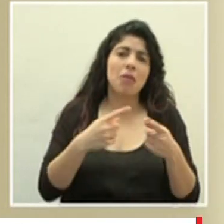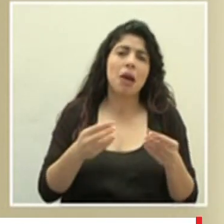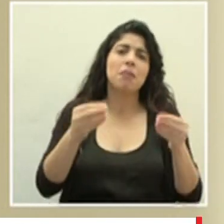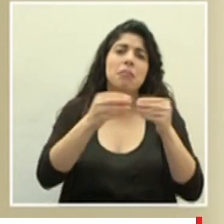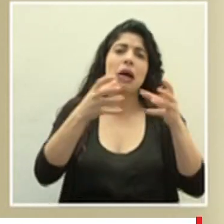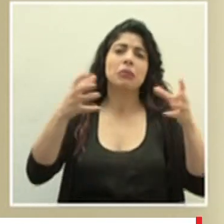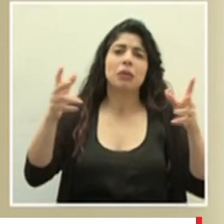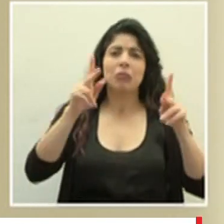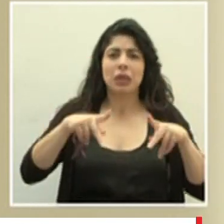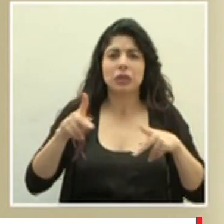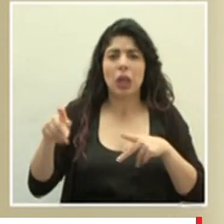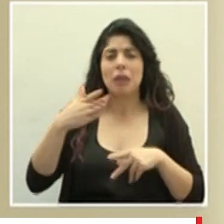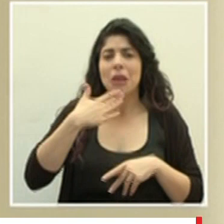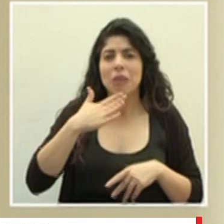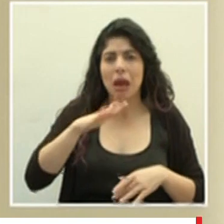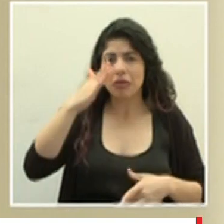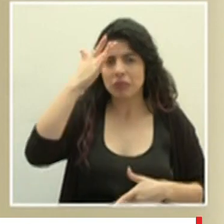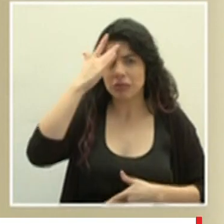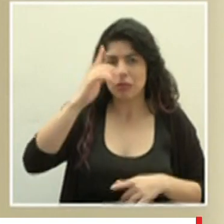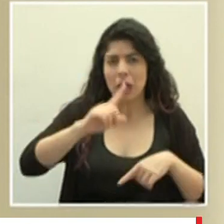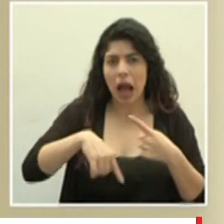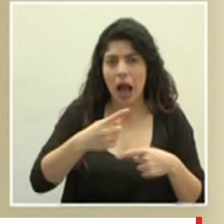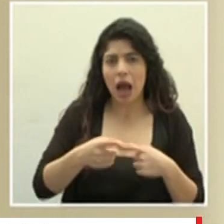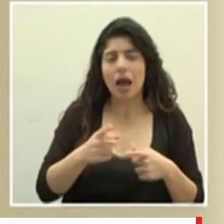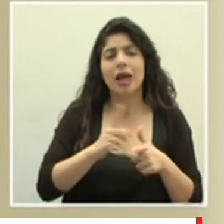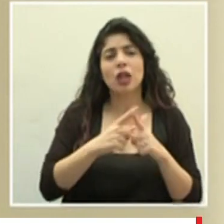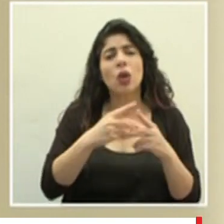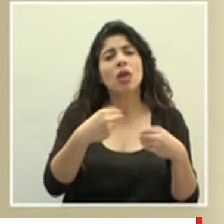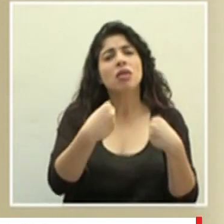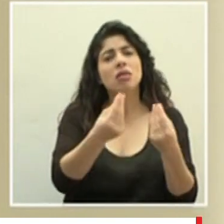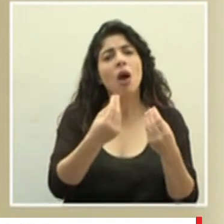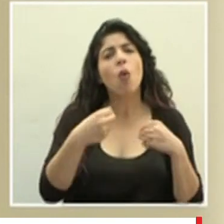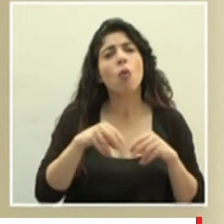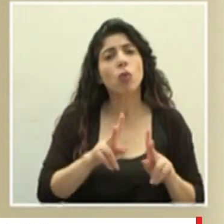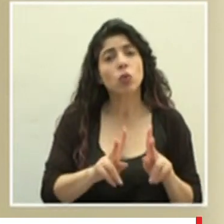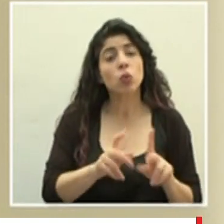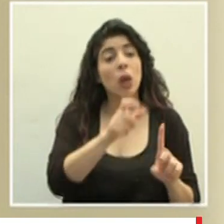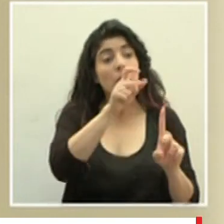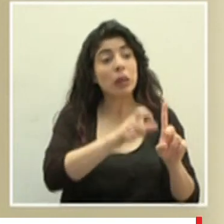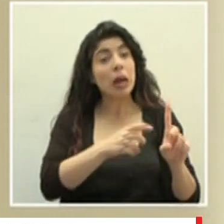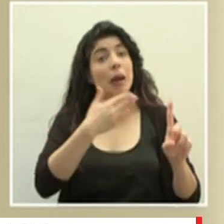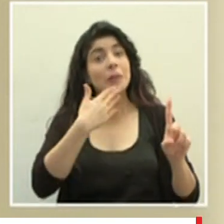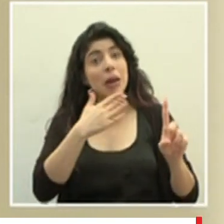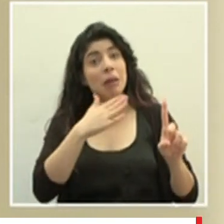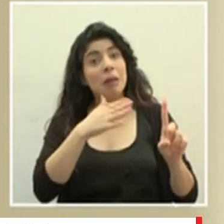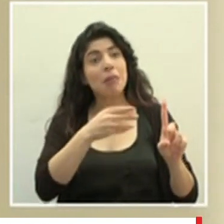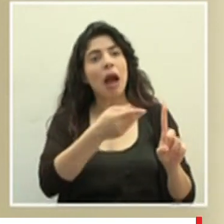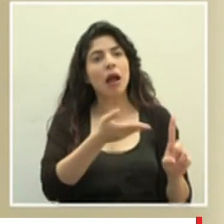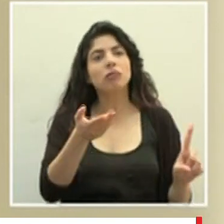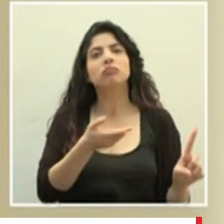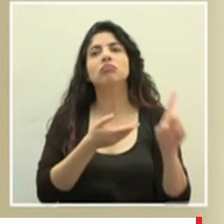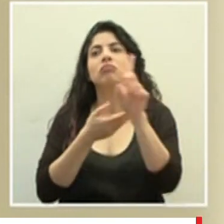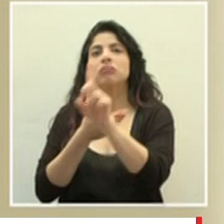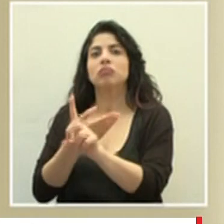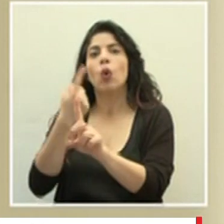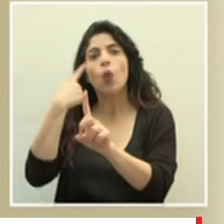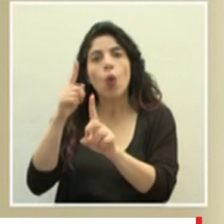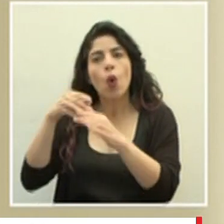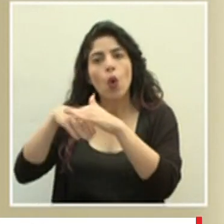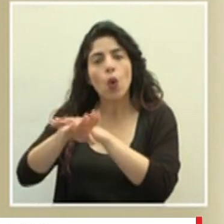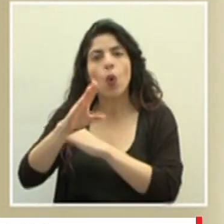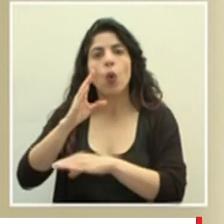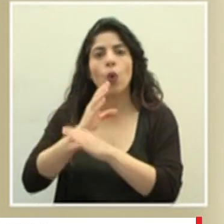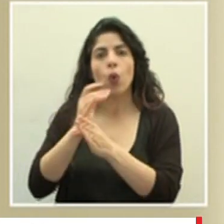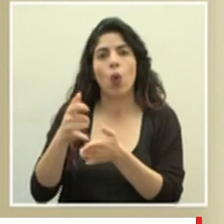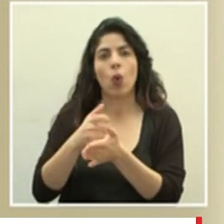van a complicar en medio de la pandemia. Démosle esa oportunidad de que no se les niegue la atención en una unidad de